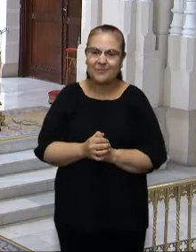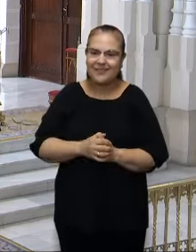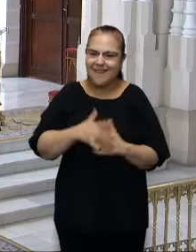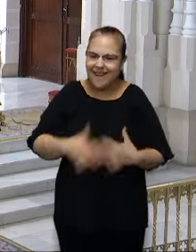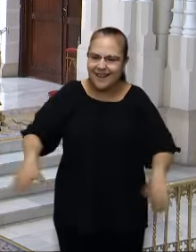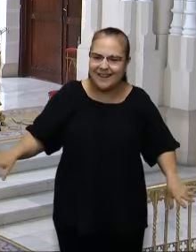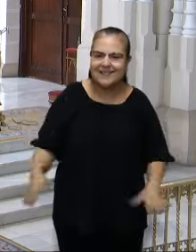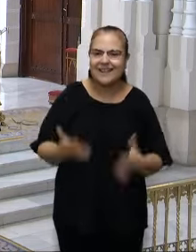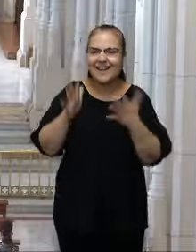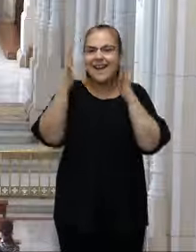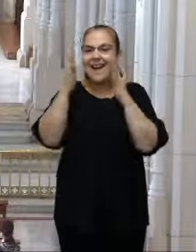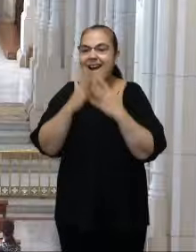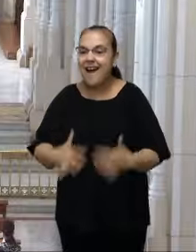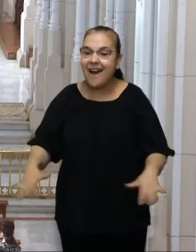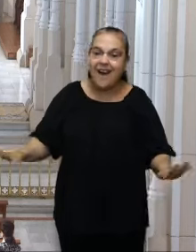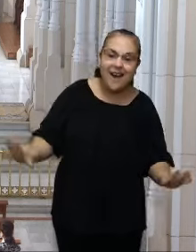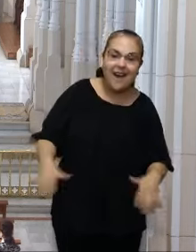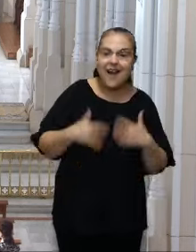Aleluya.